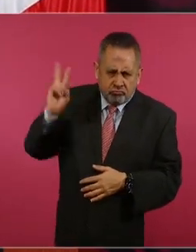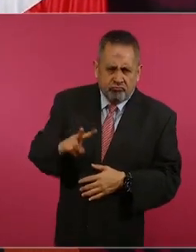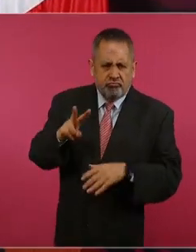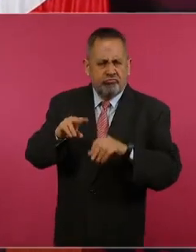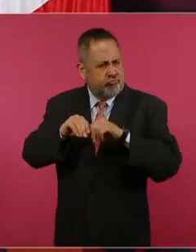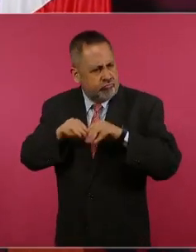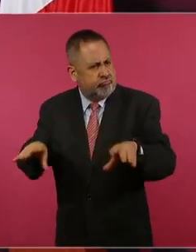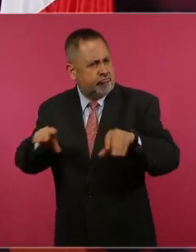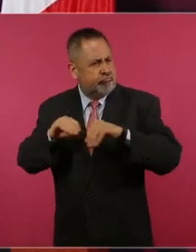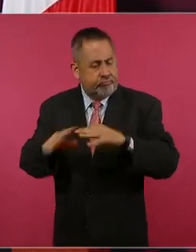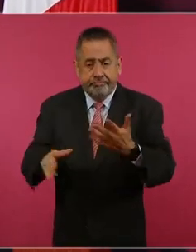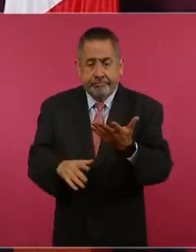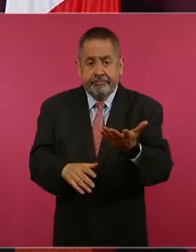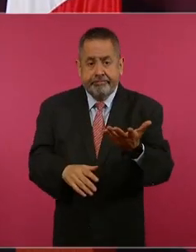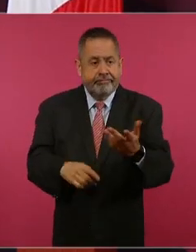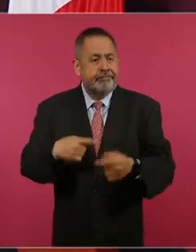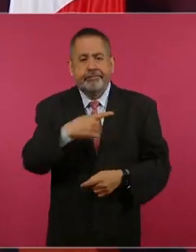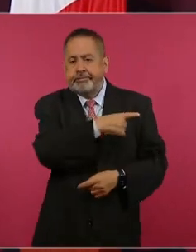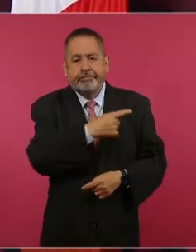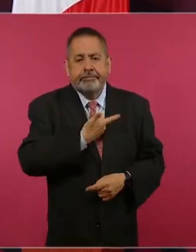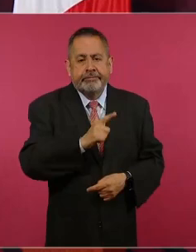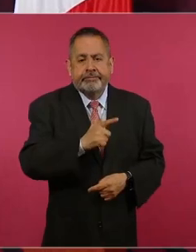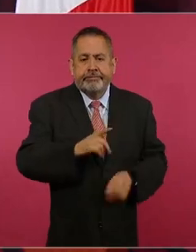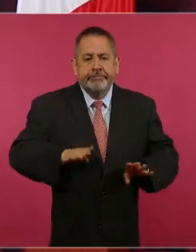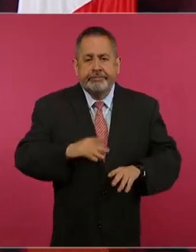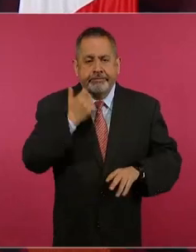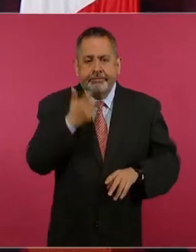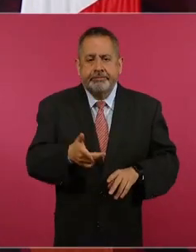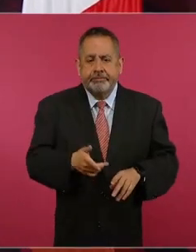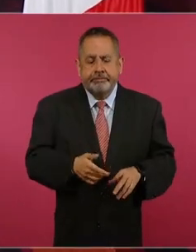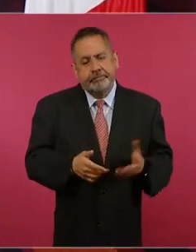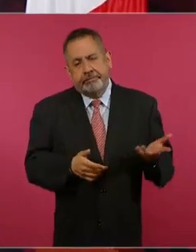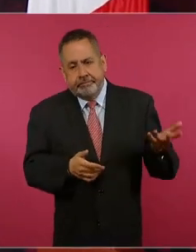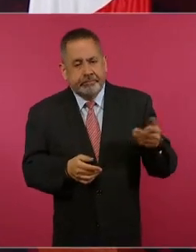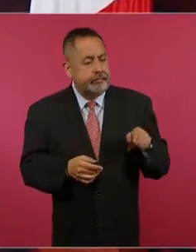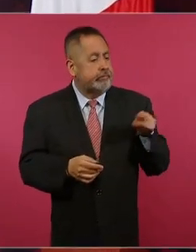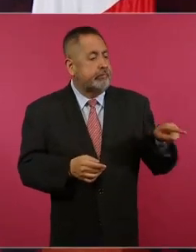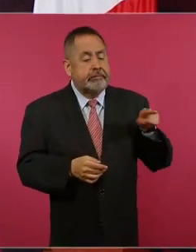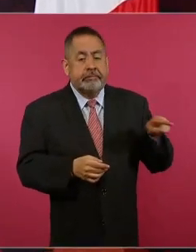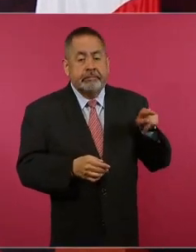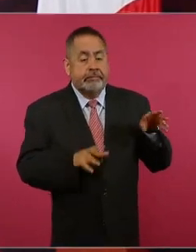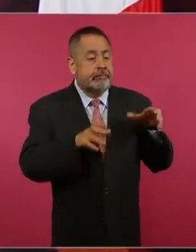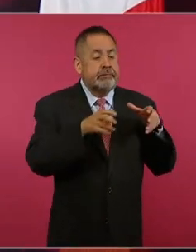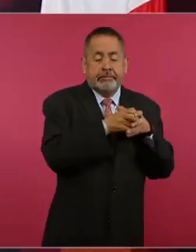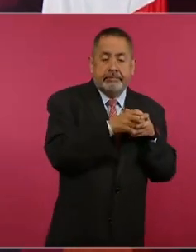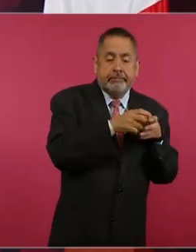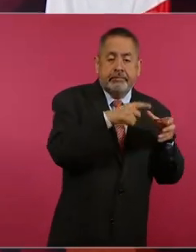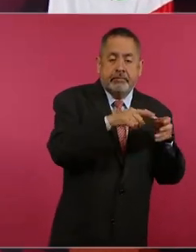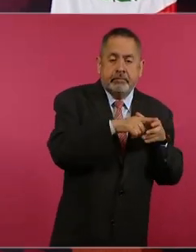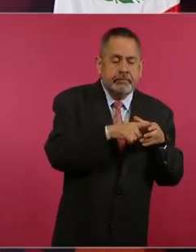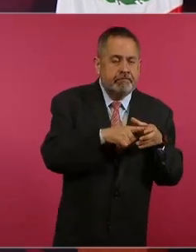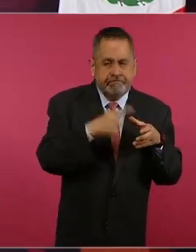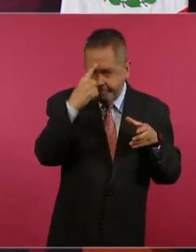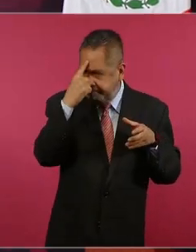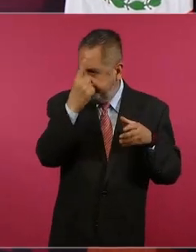porque a lo mejor a ellos lo que les importa más es el